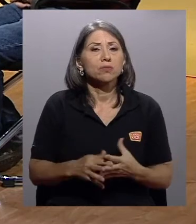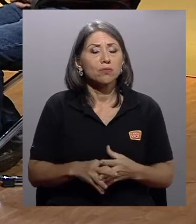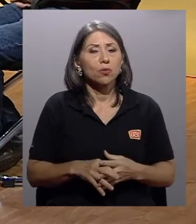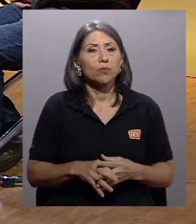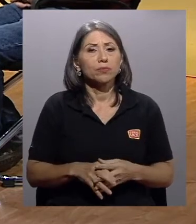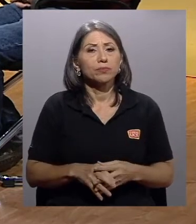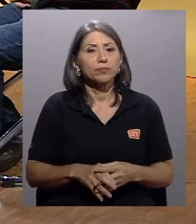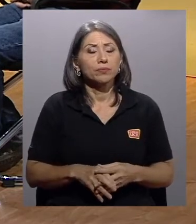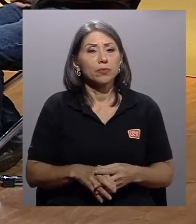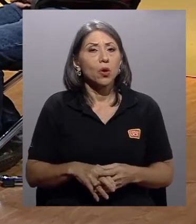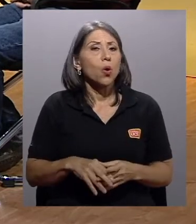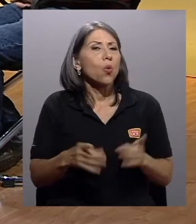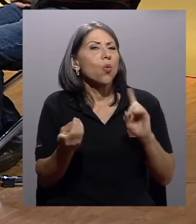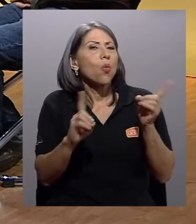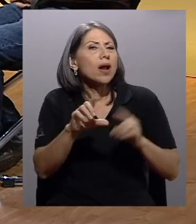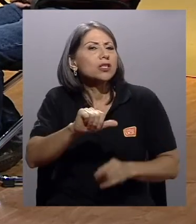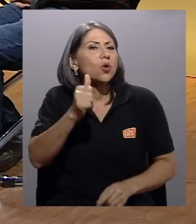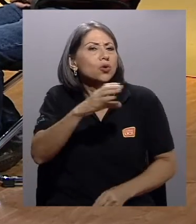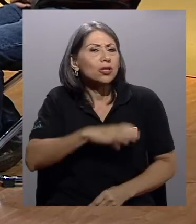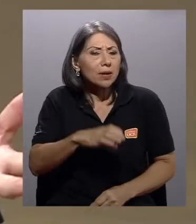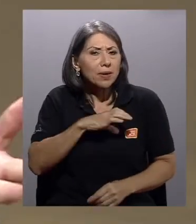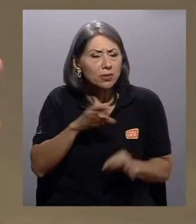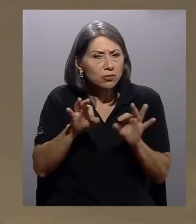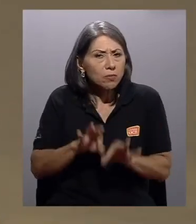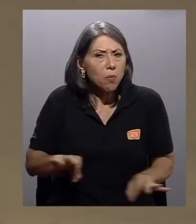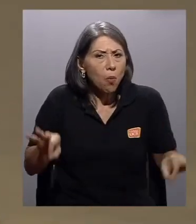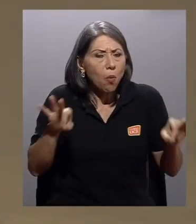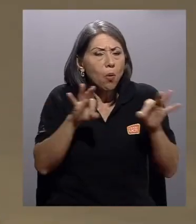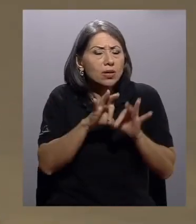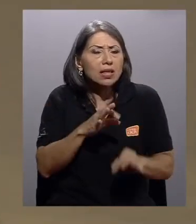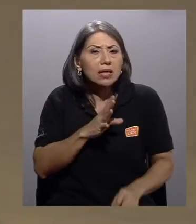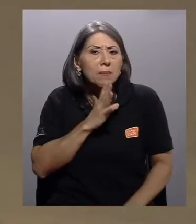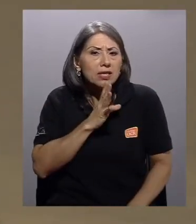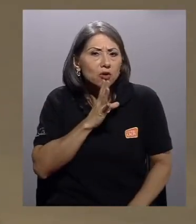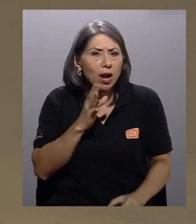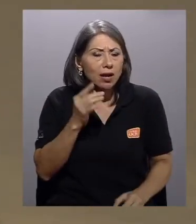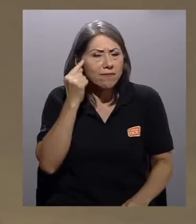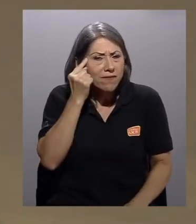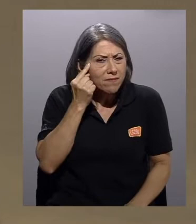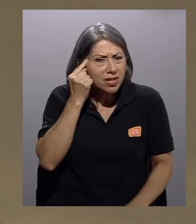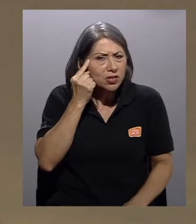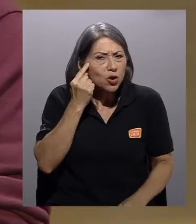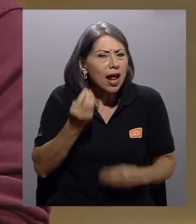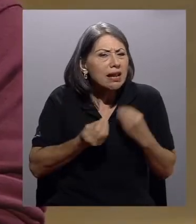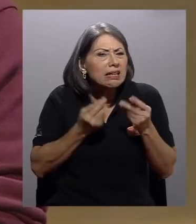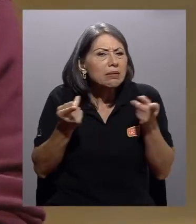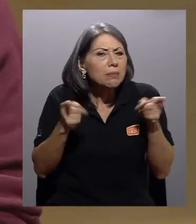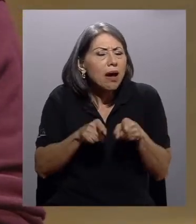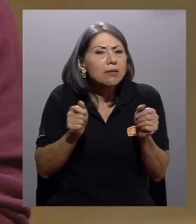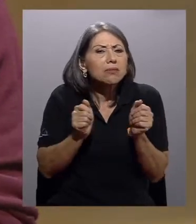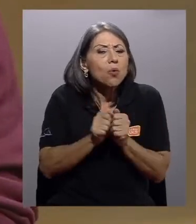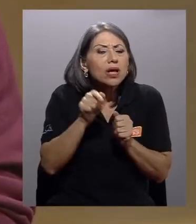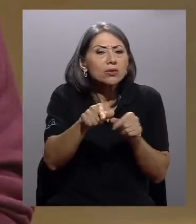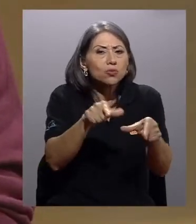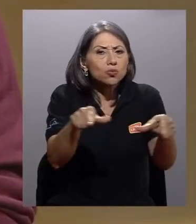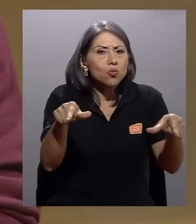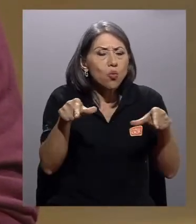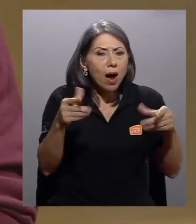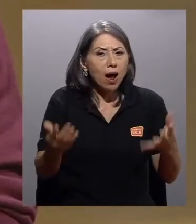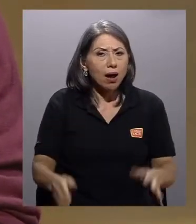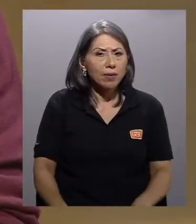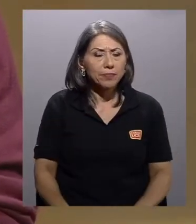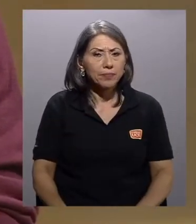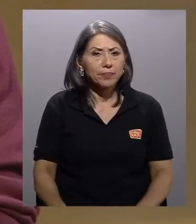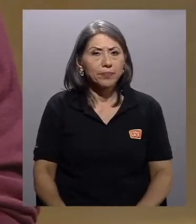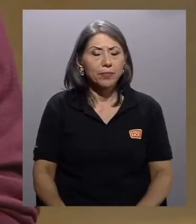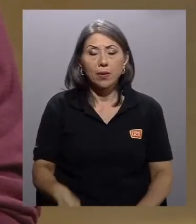¿qué otros elementos son importantes mencionar, reflexionar en torno a esto en esta zona del país? Claro, y en ese sentido, pues